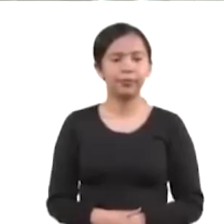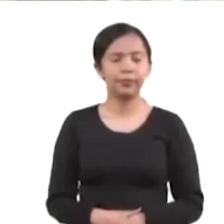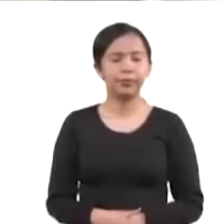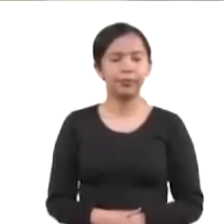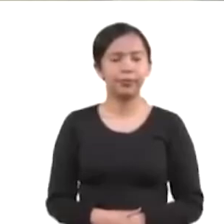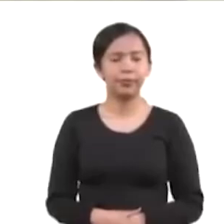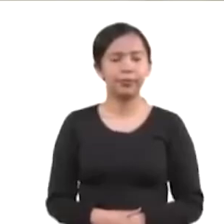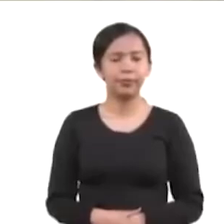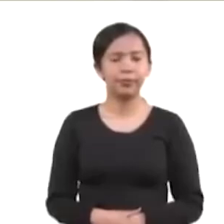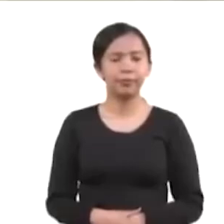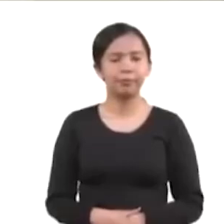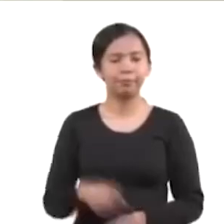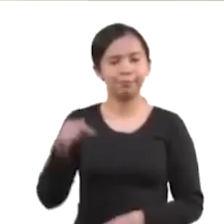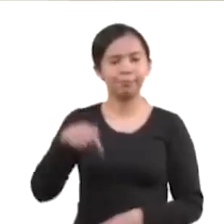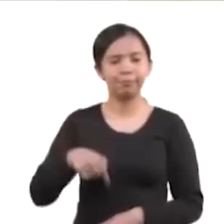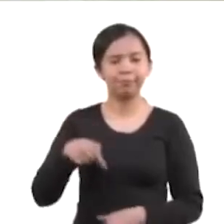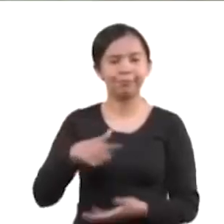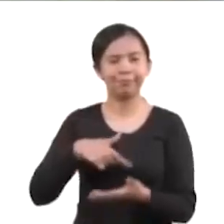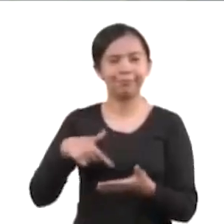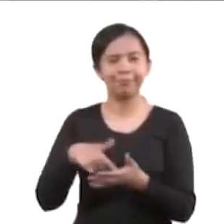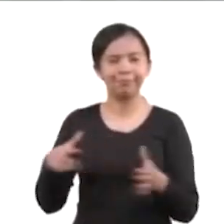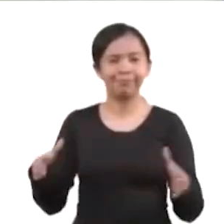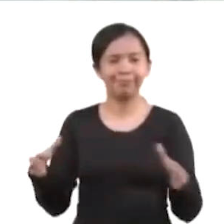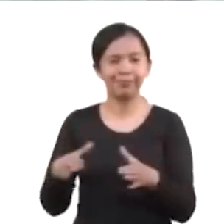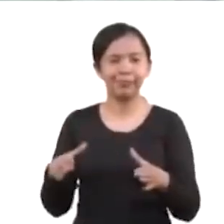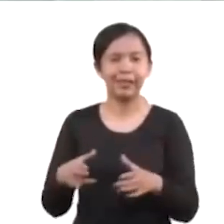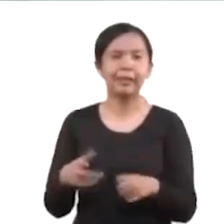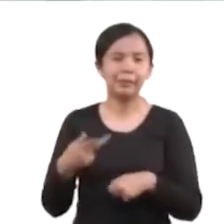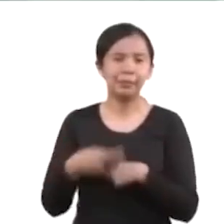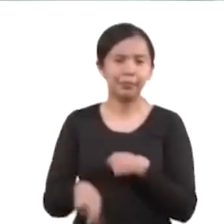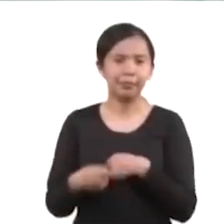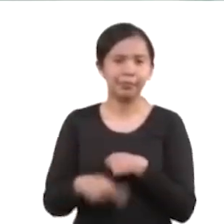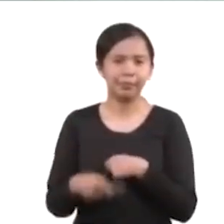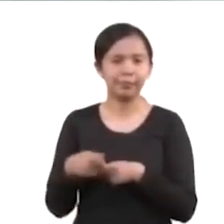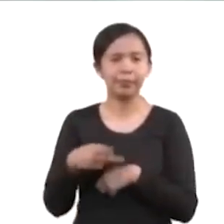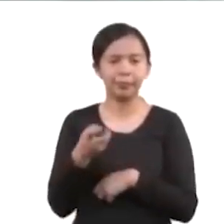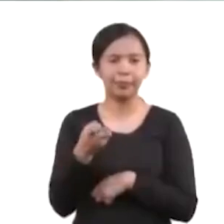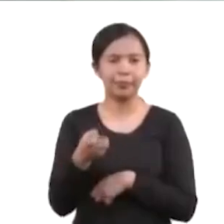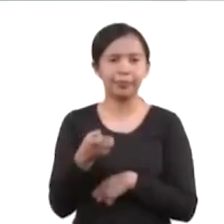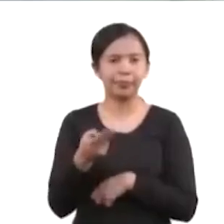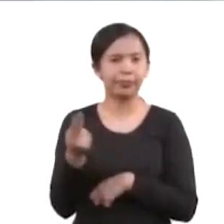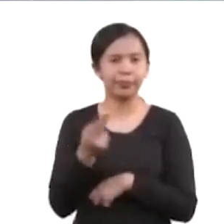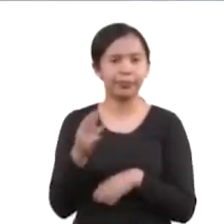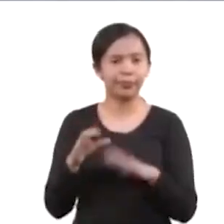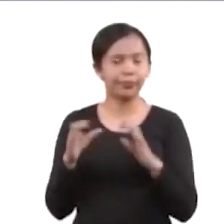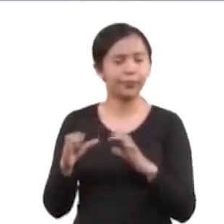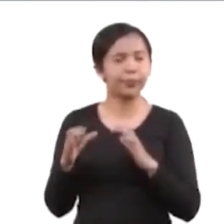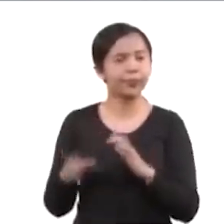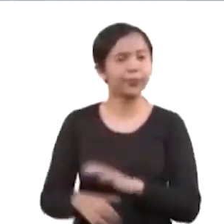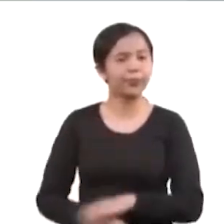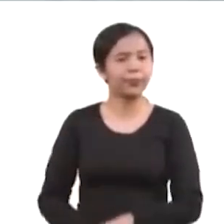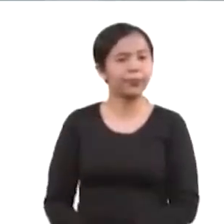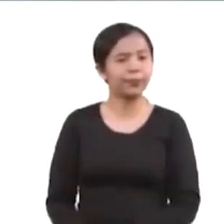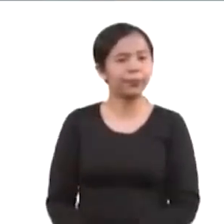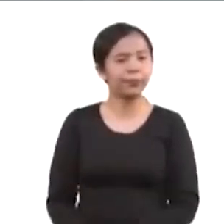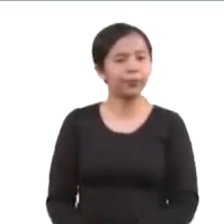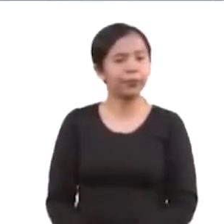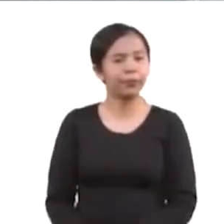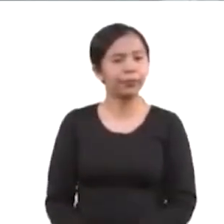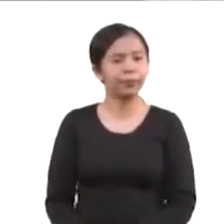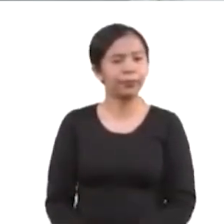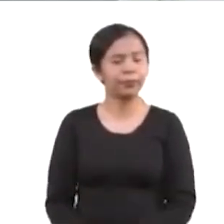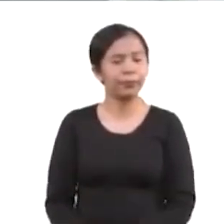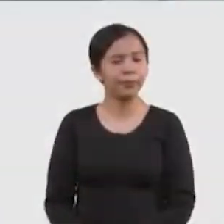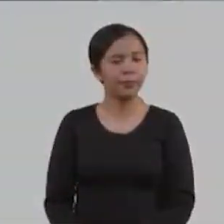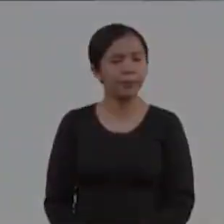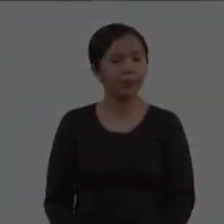para determinar los procedimientos de rehabilitación, inspección de traves, reparación de fisuras y relleno de fluido como parte del reforzamiento.